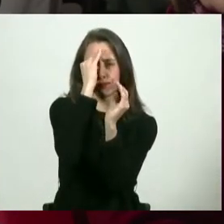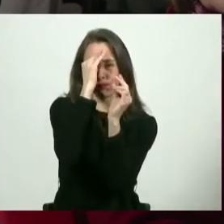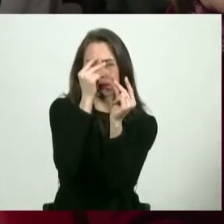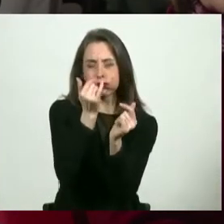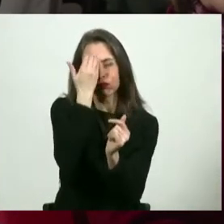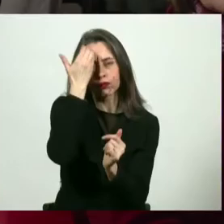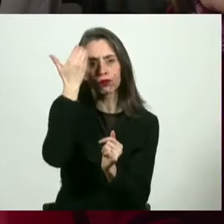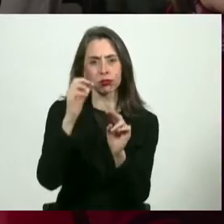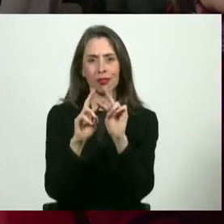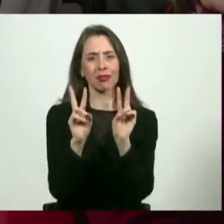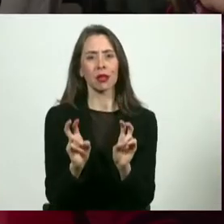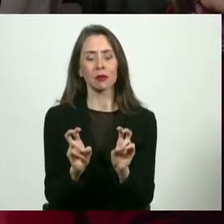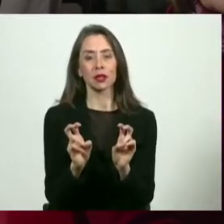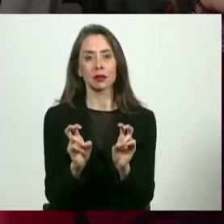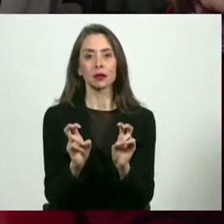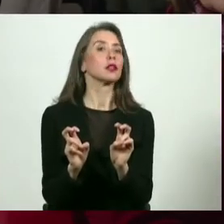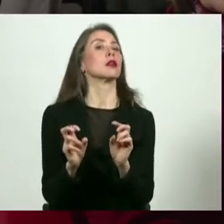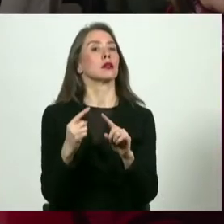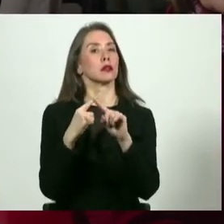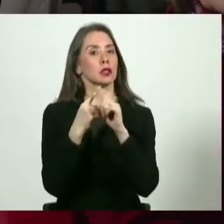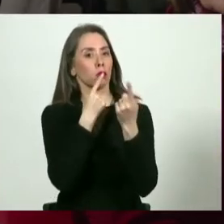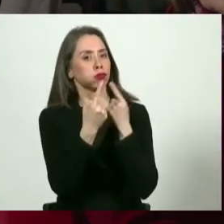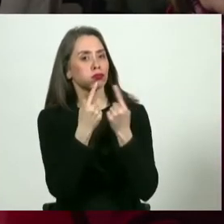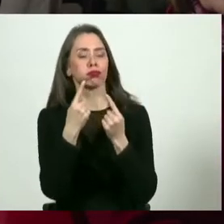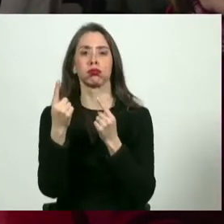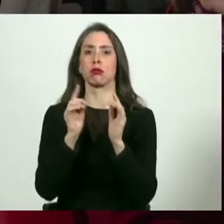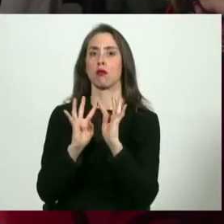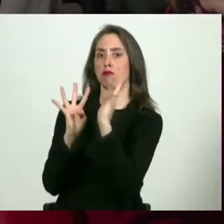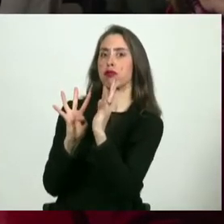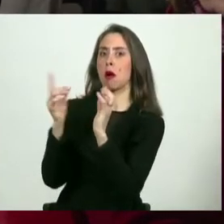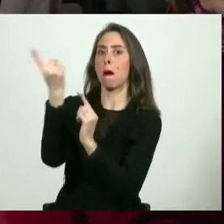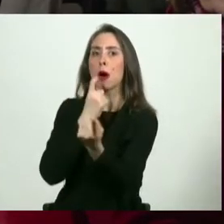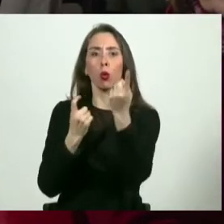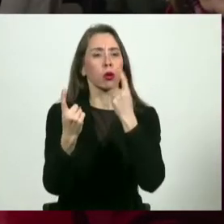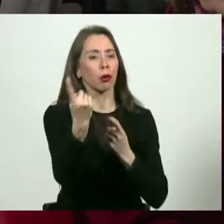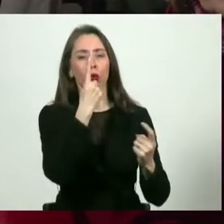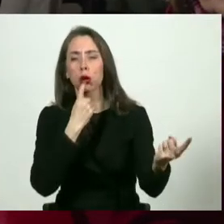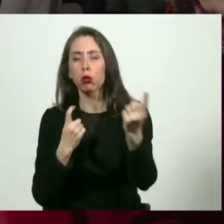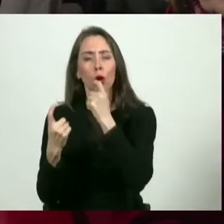temáticas, nos examinó, nos hizo preguntas de todo tipo